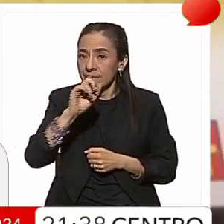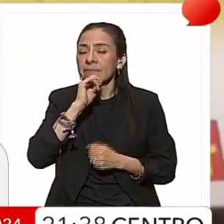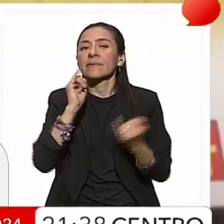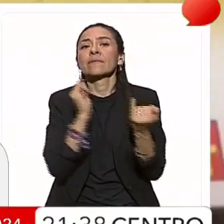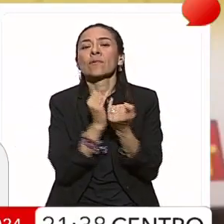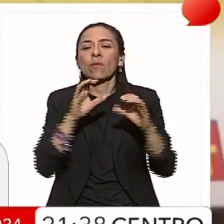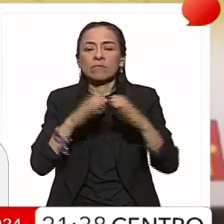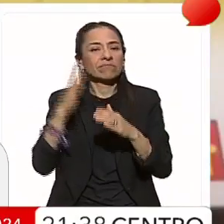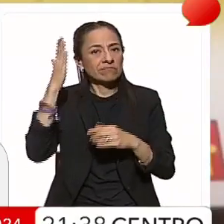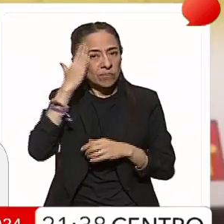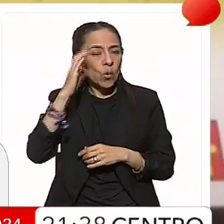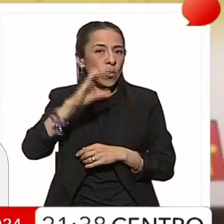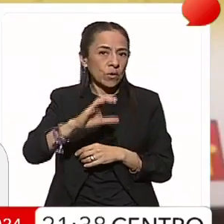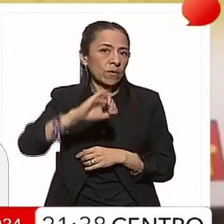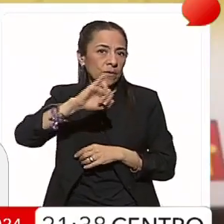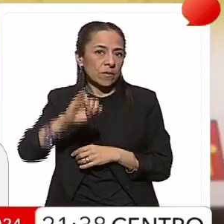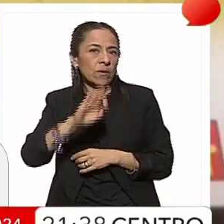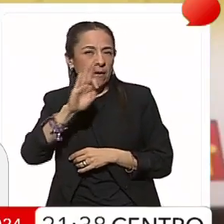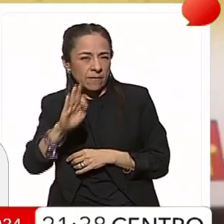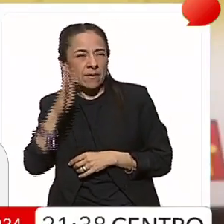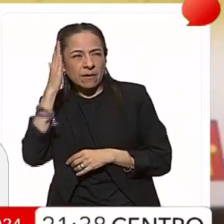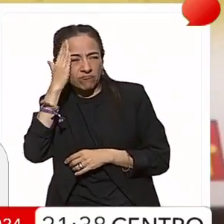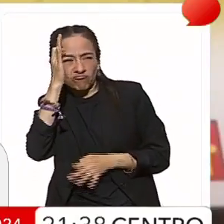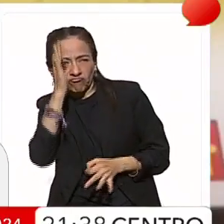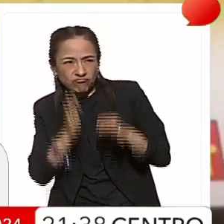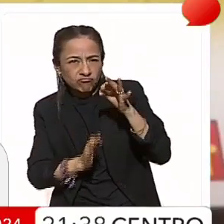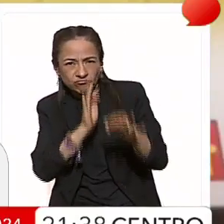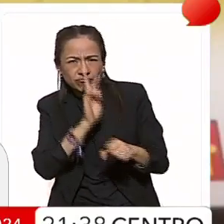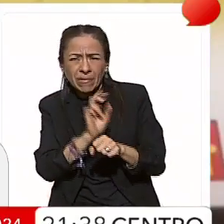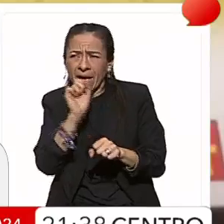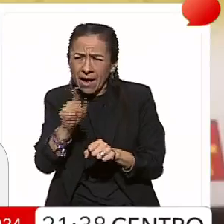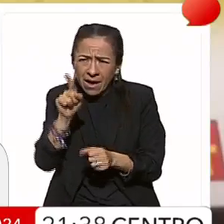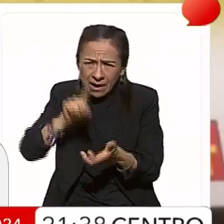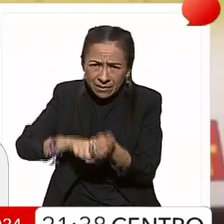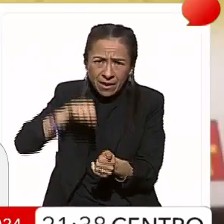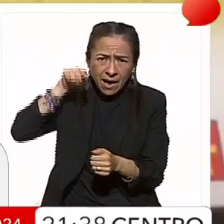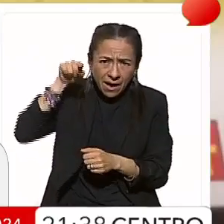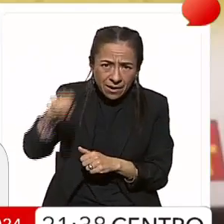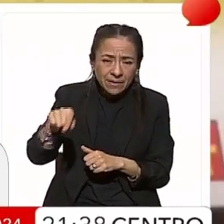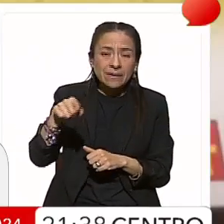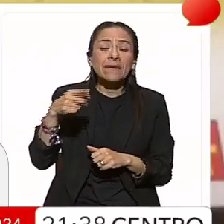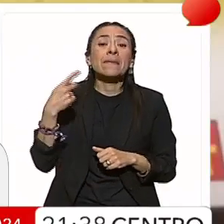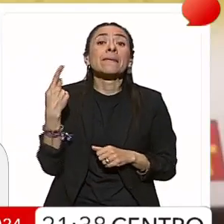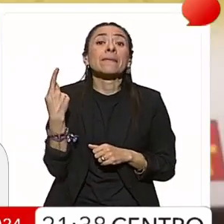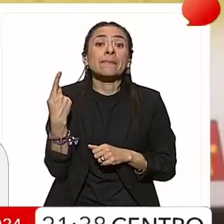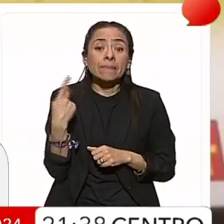de la Judicatura. Esto era ahí donde se daba, pero eso estaba